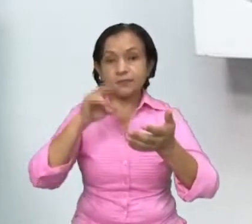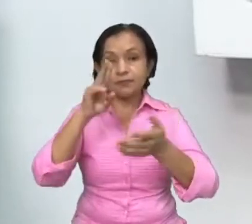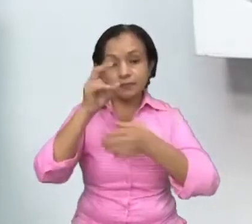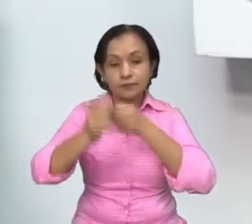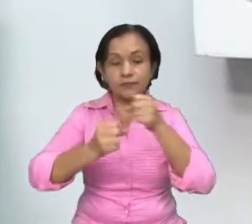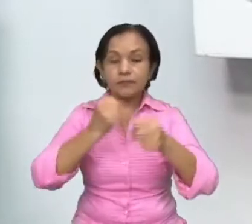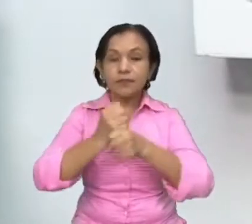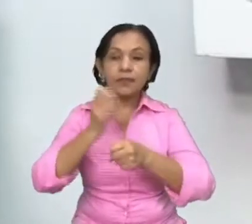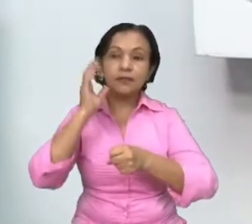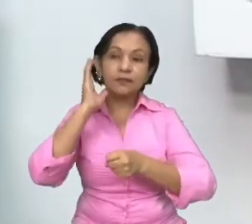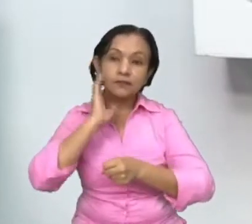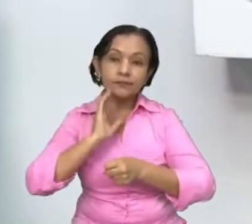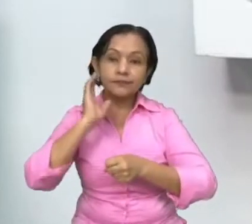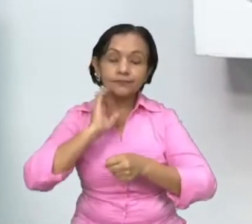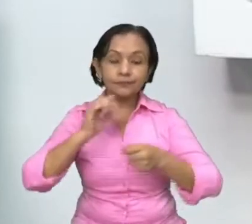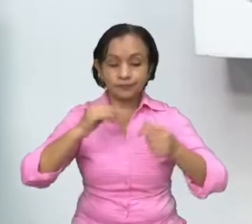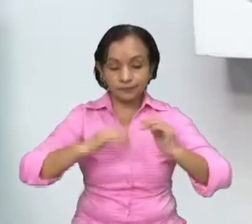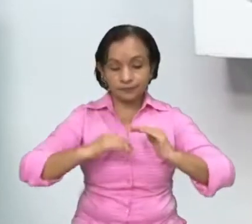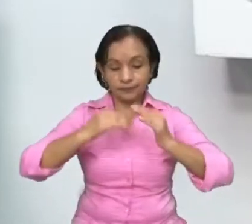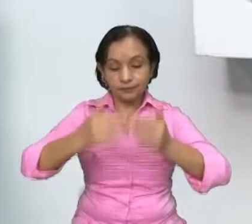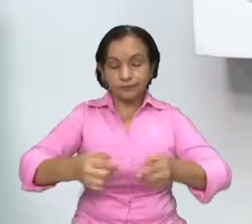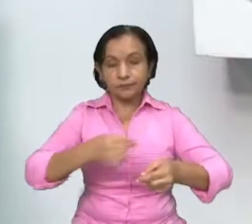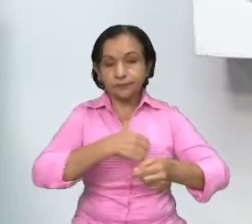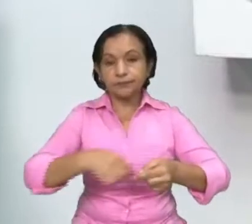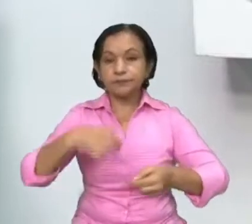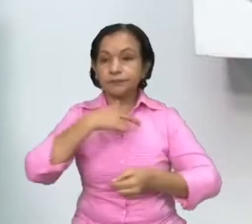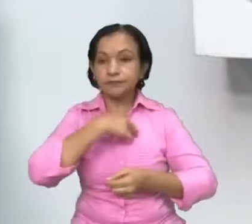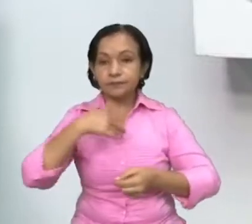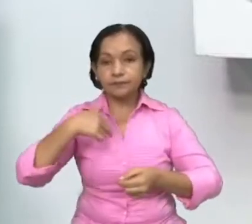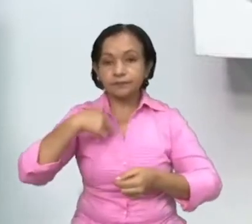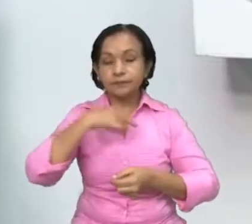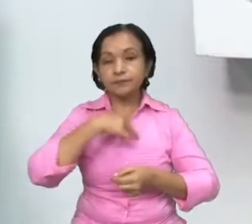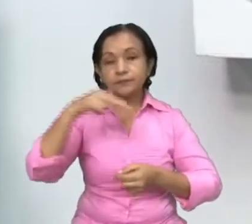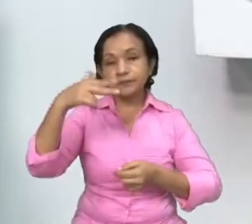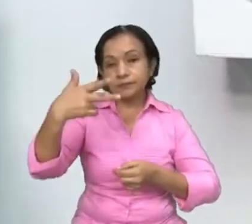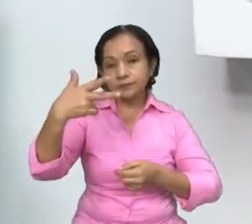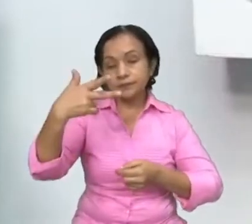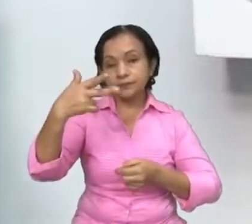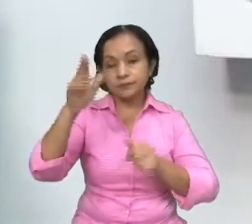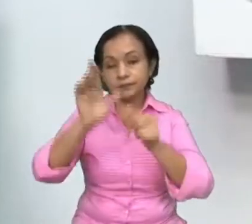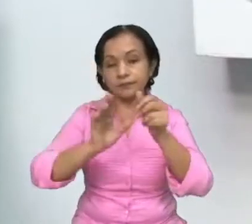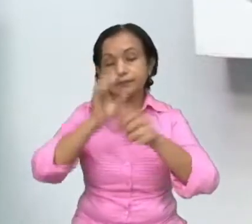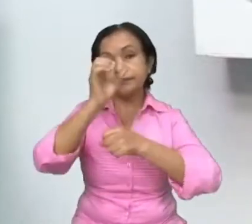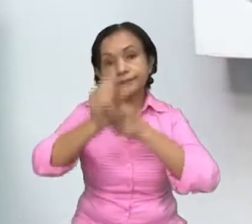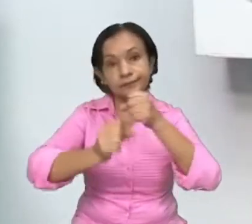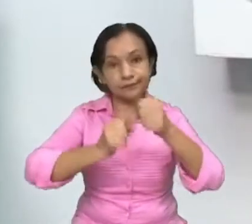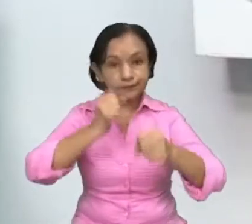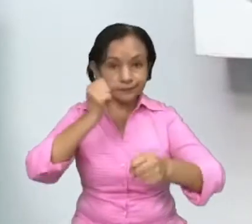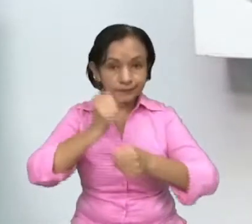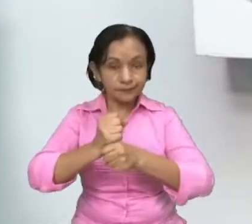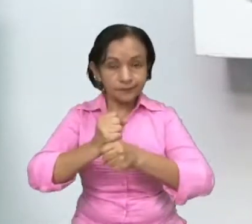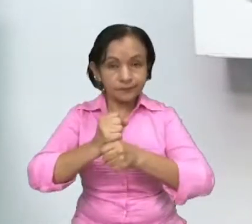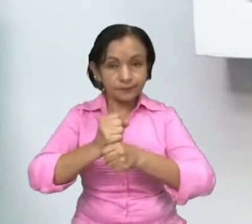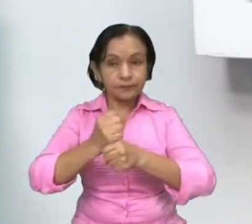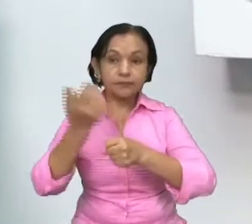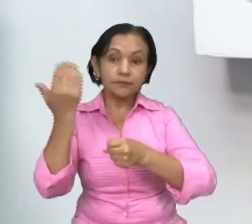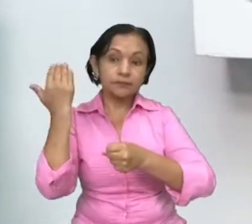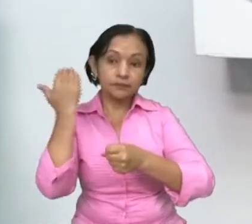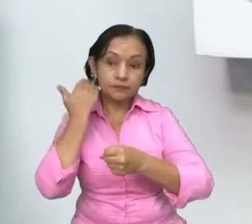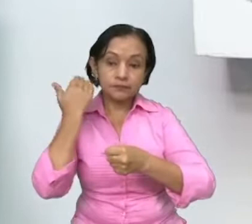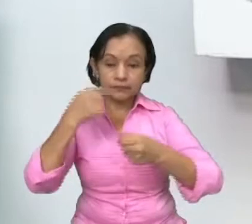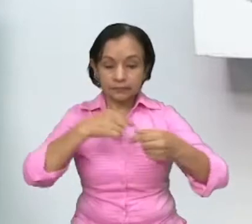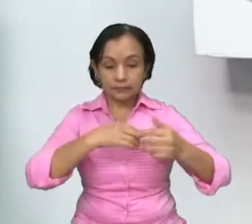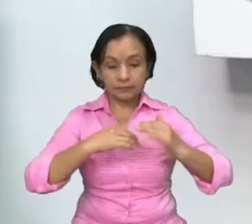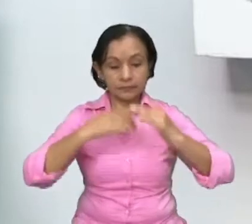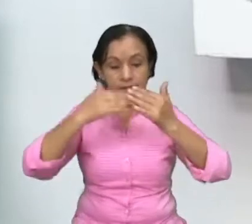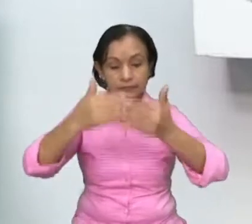2 años de experiencia en el campo de cirugía o realizar al menos 8 cirugías al año, porque dado el costo de la